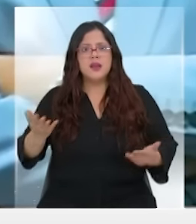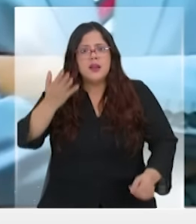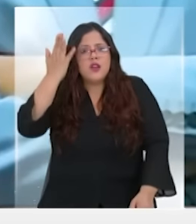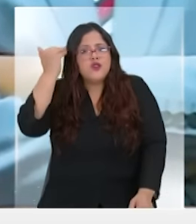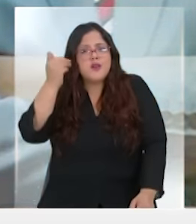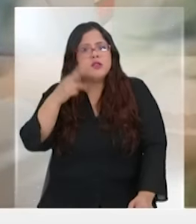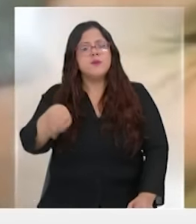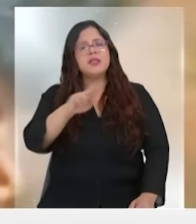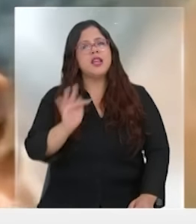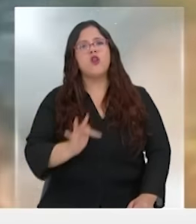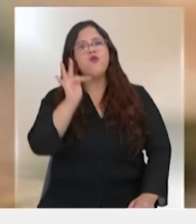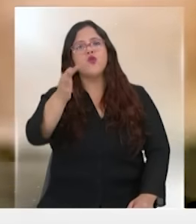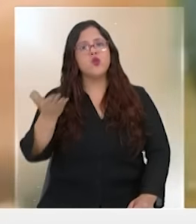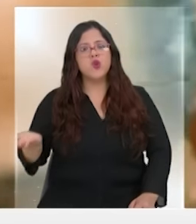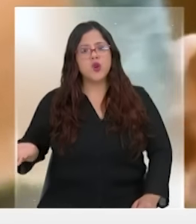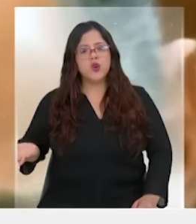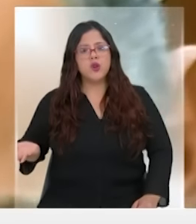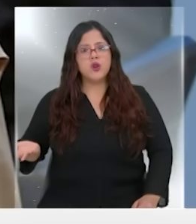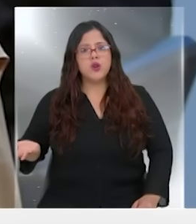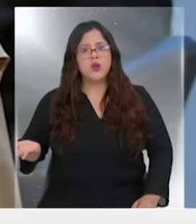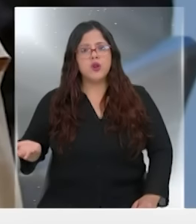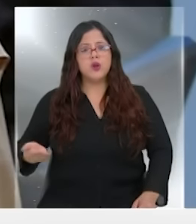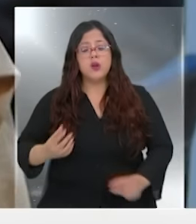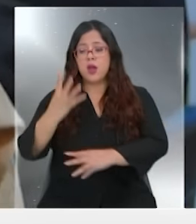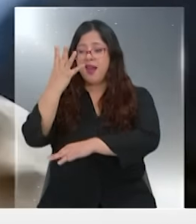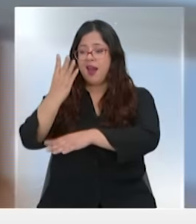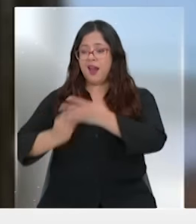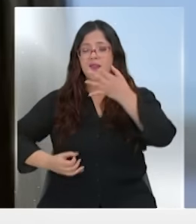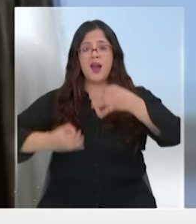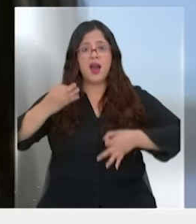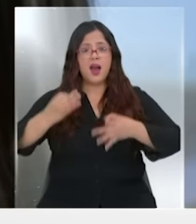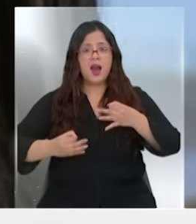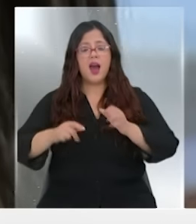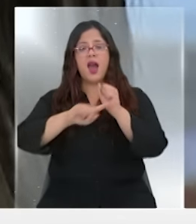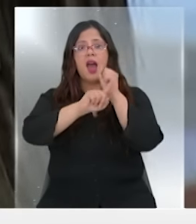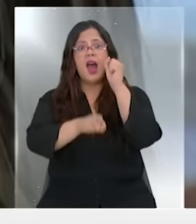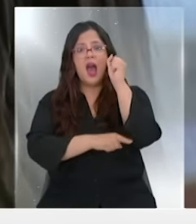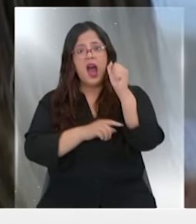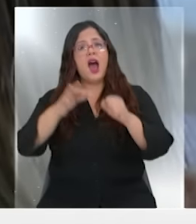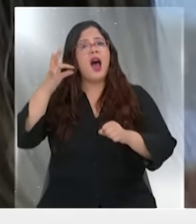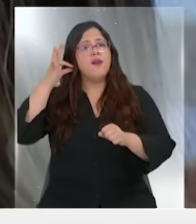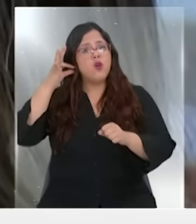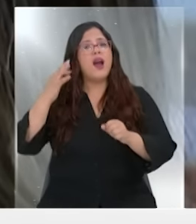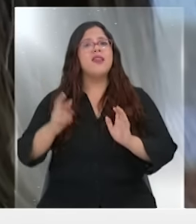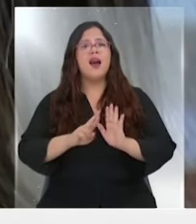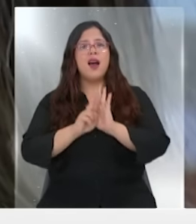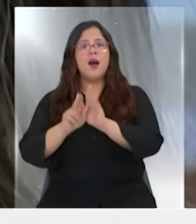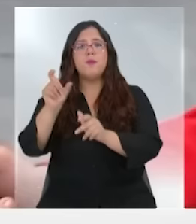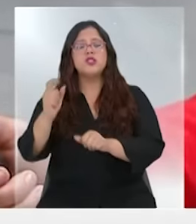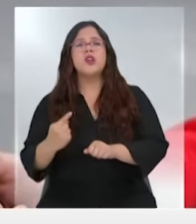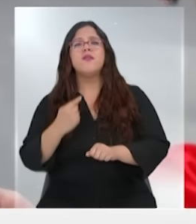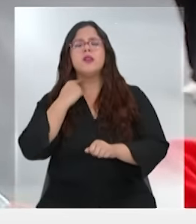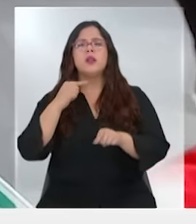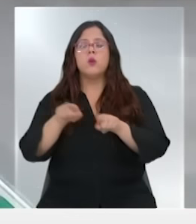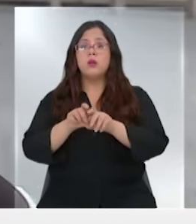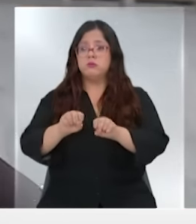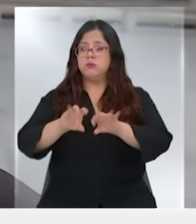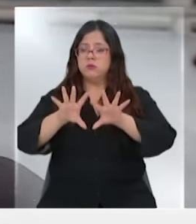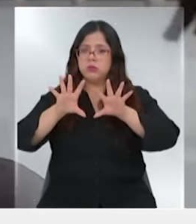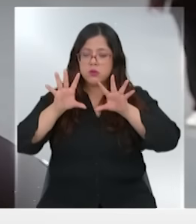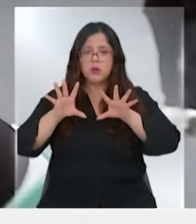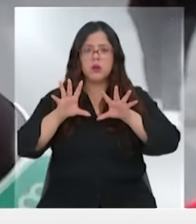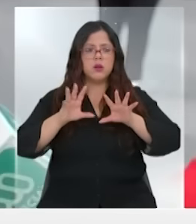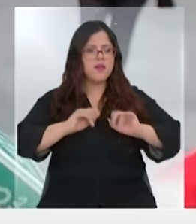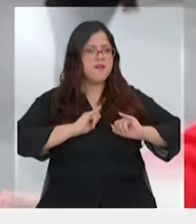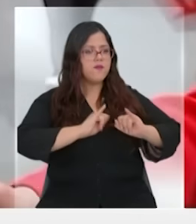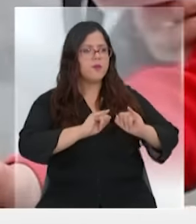va a repetir. Al terminar la audiencia, la abogada que representa a la víctima se sorprendió por las revelaciones